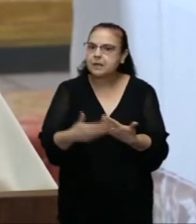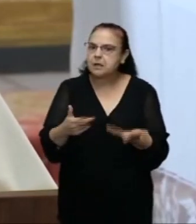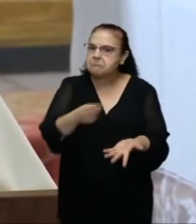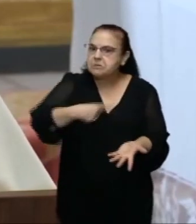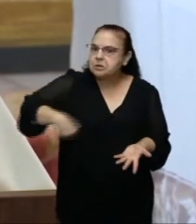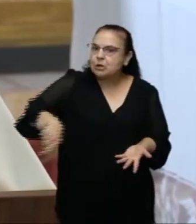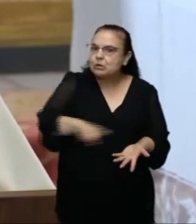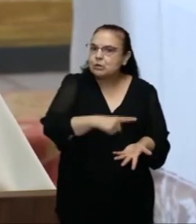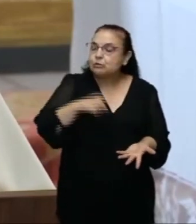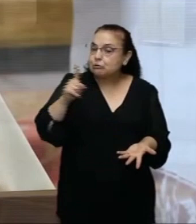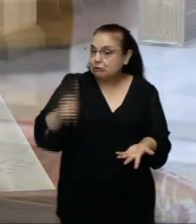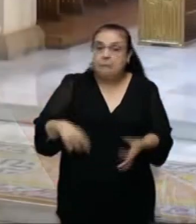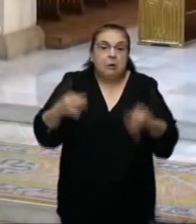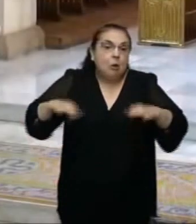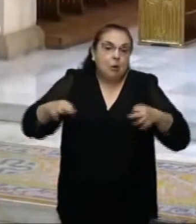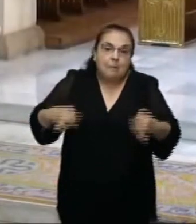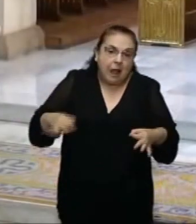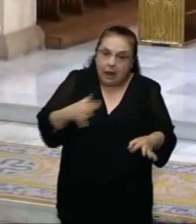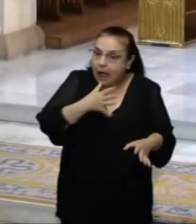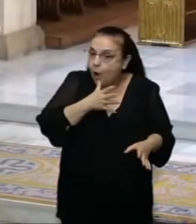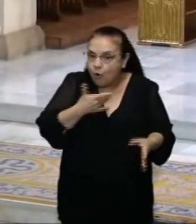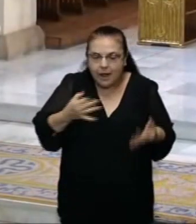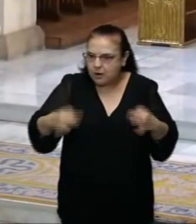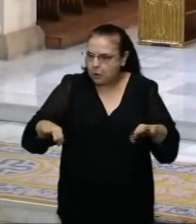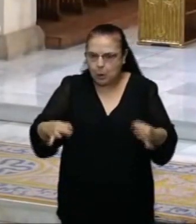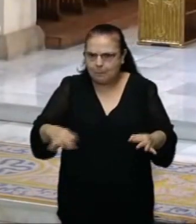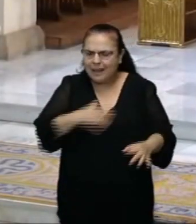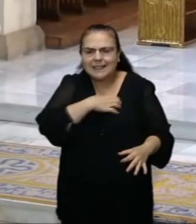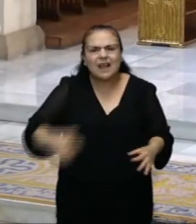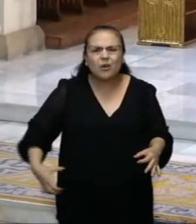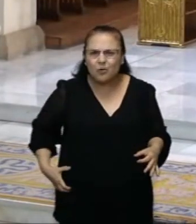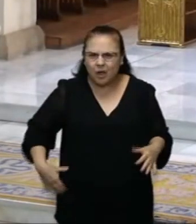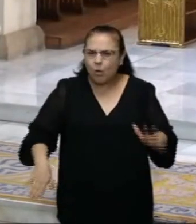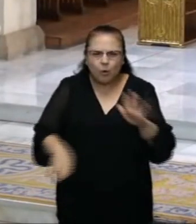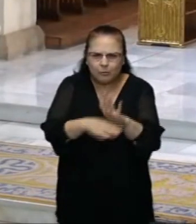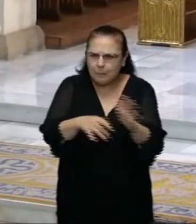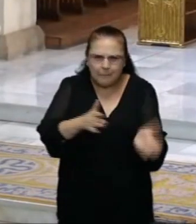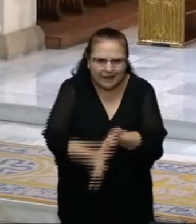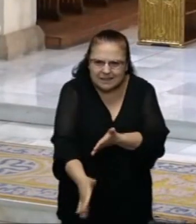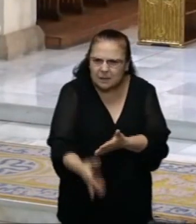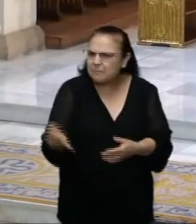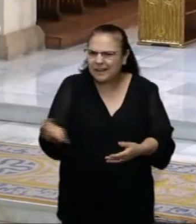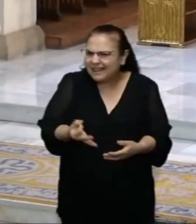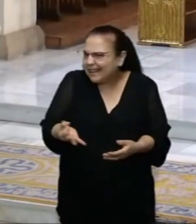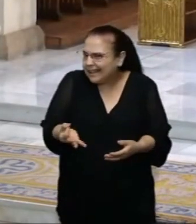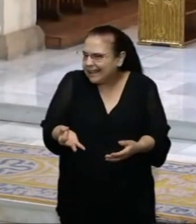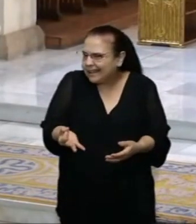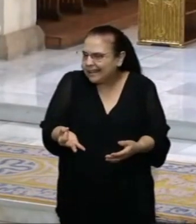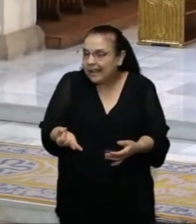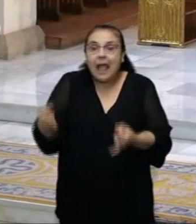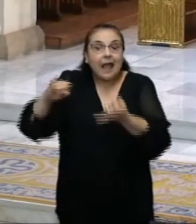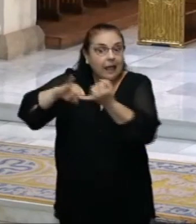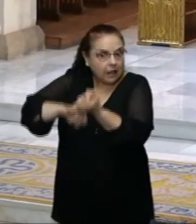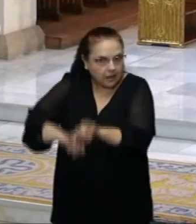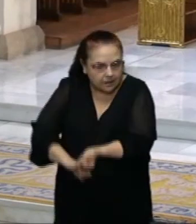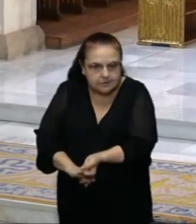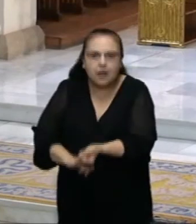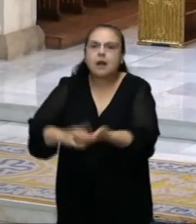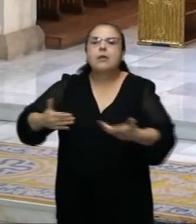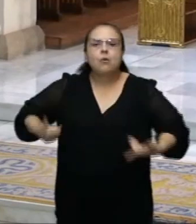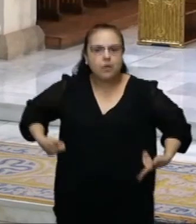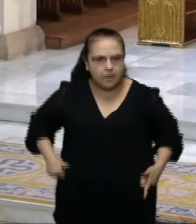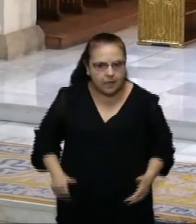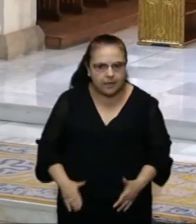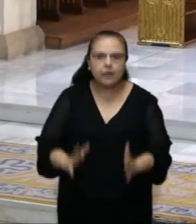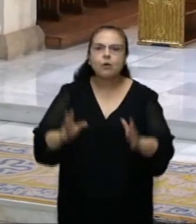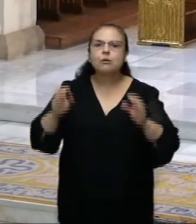cosa bastante normalizada. El diaconado permanente es aquel que está casado, que tiene sus hijos,